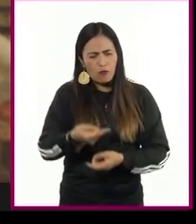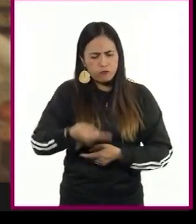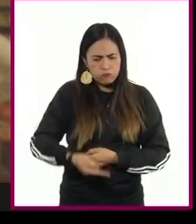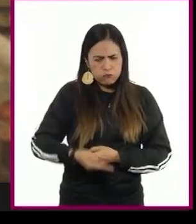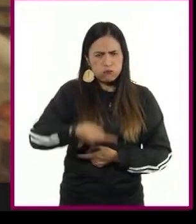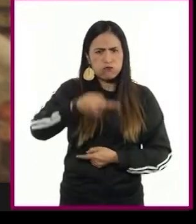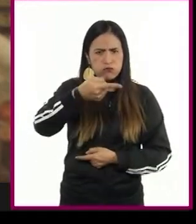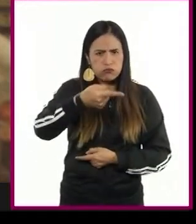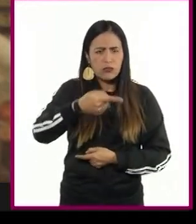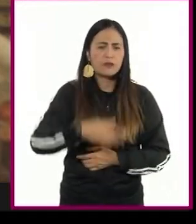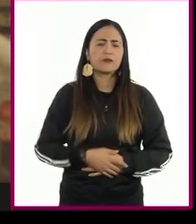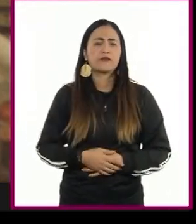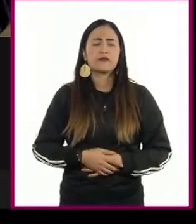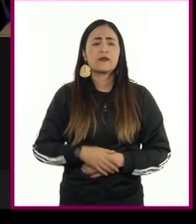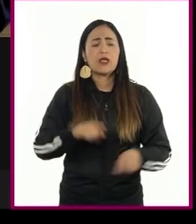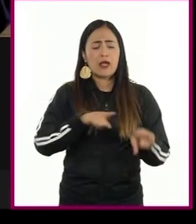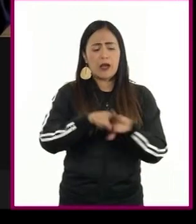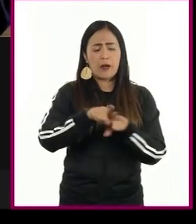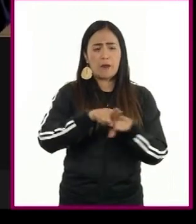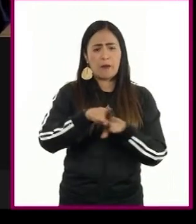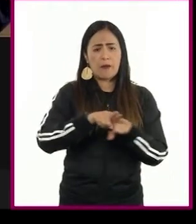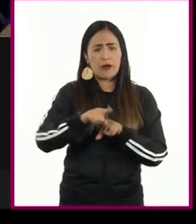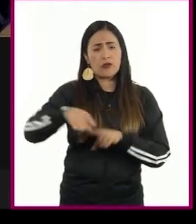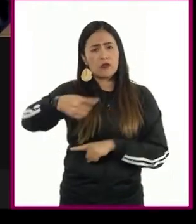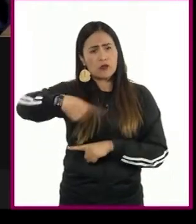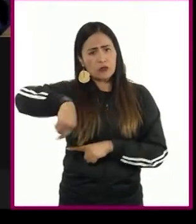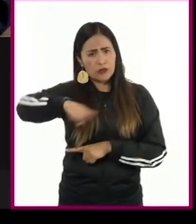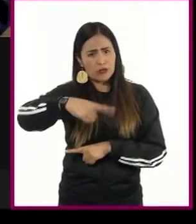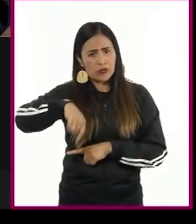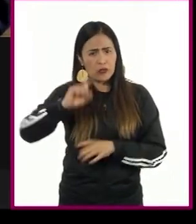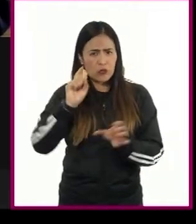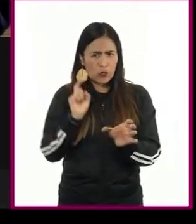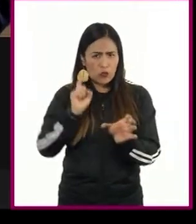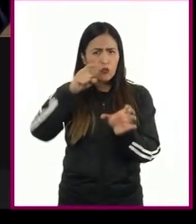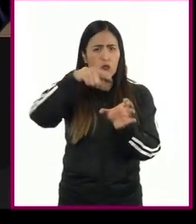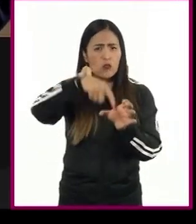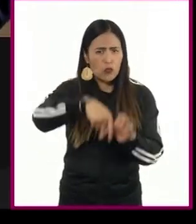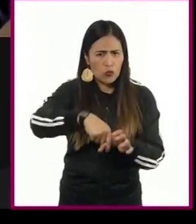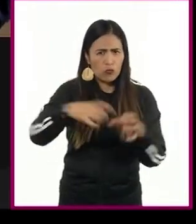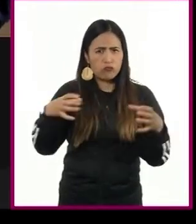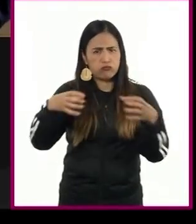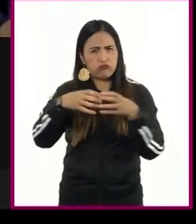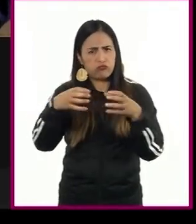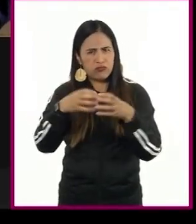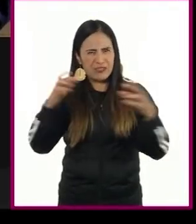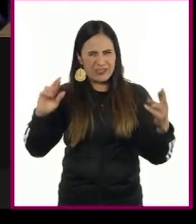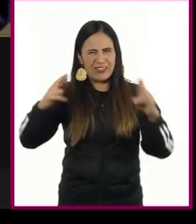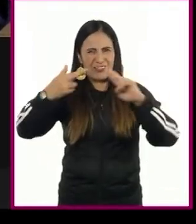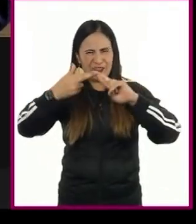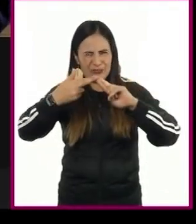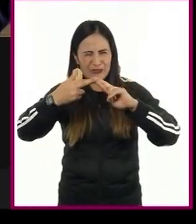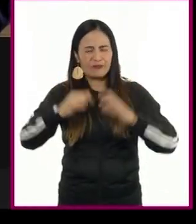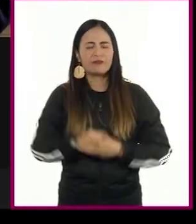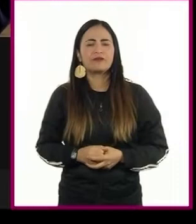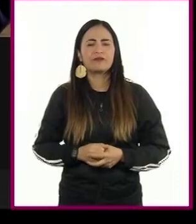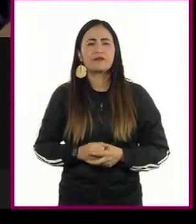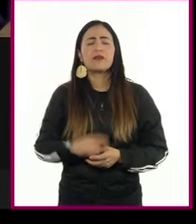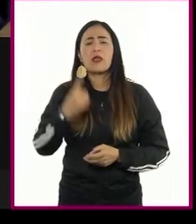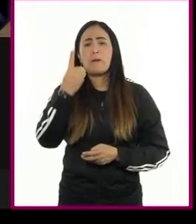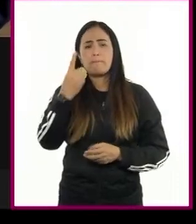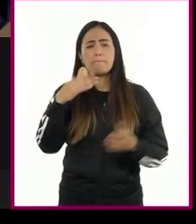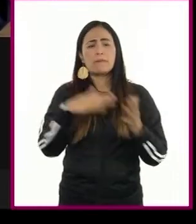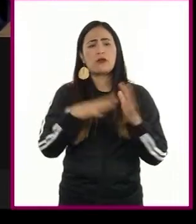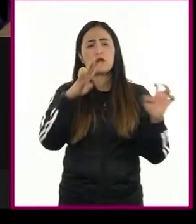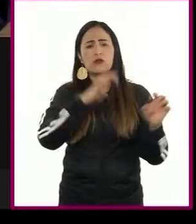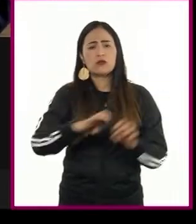infancia. Mis hermanos entraron enseguida en la orden franciscana y en 1466, junto con